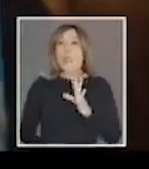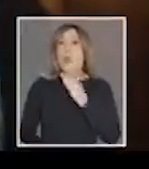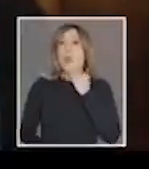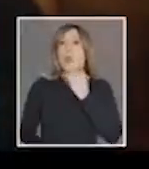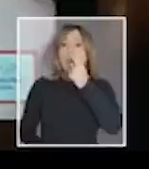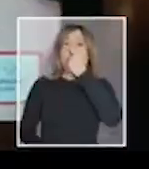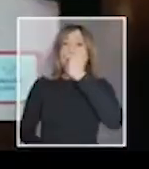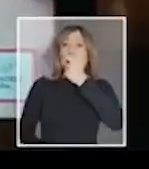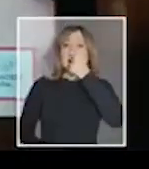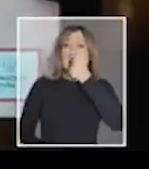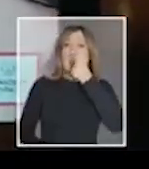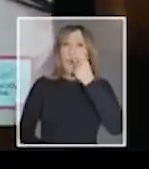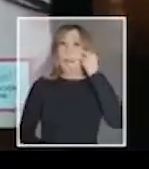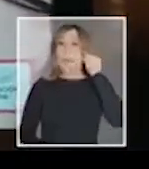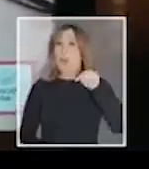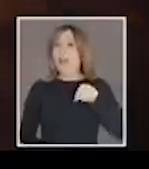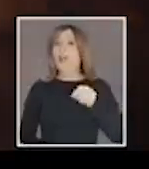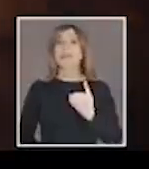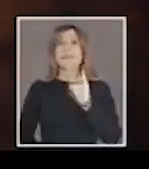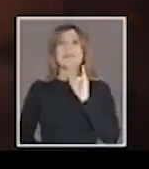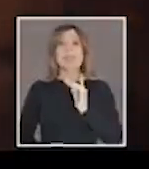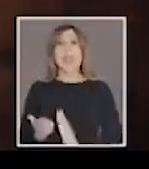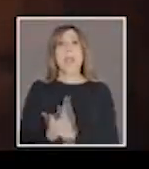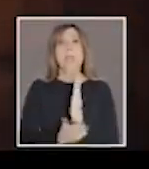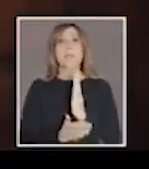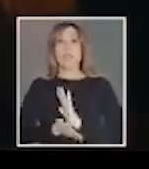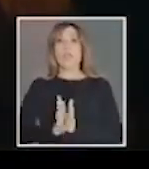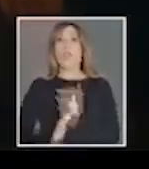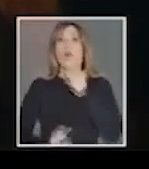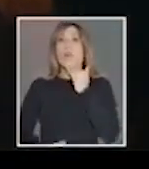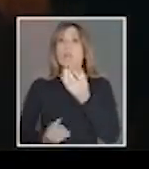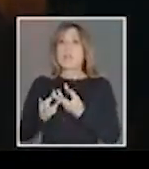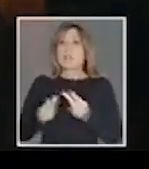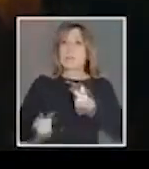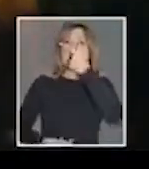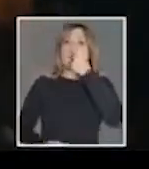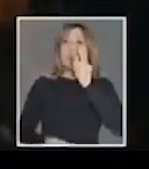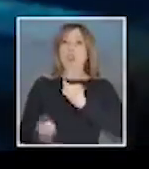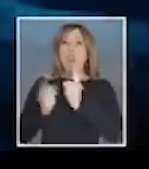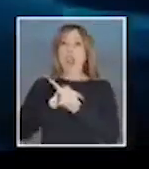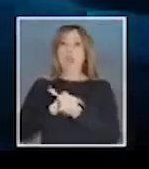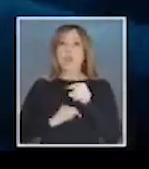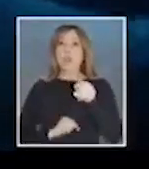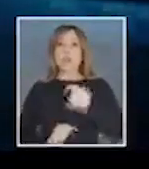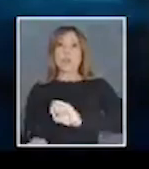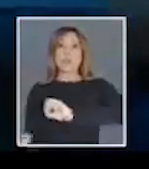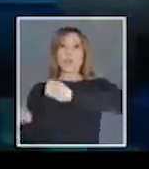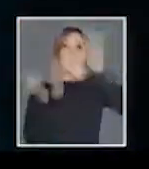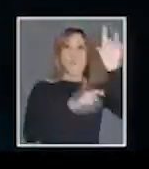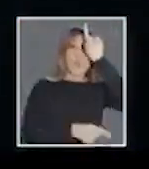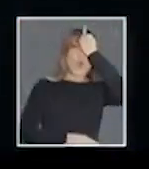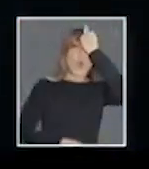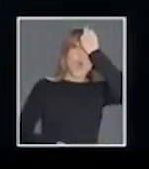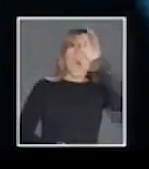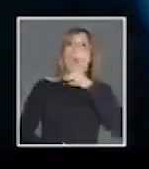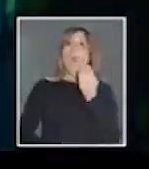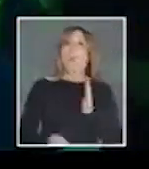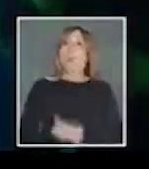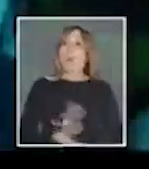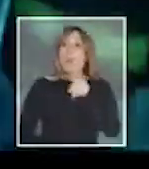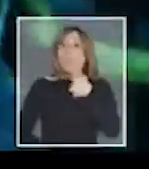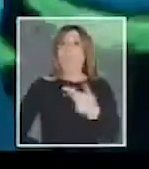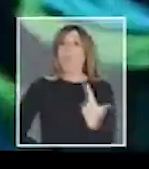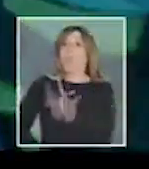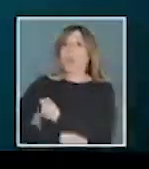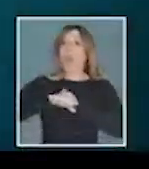promoviendo la vacunación como una de las herramientas más costo efectiva para prevenir enfermedades graves sobre todo, y para prevenir muertes por